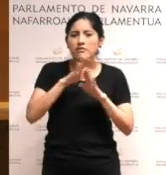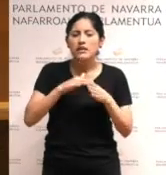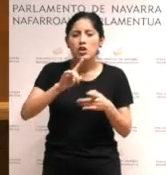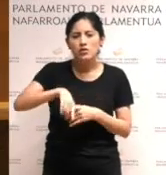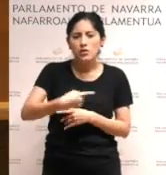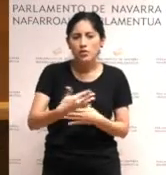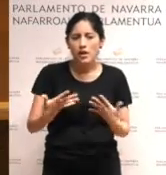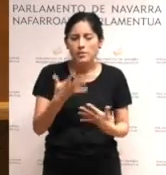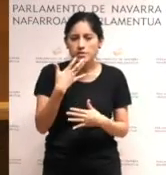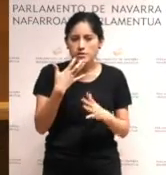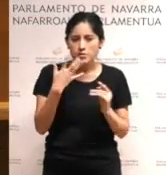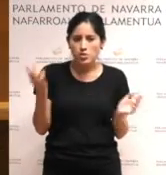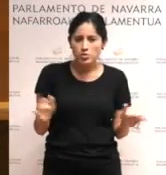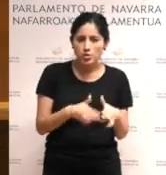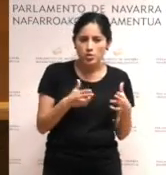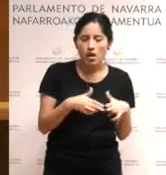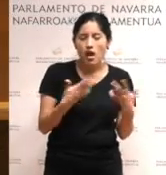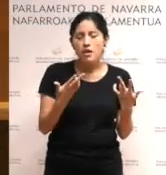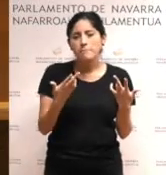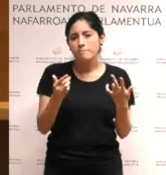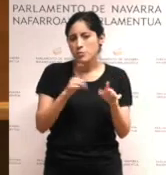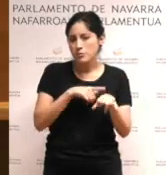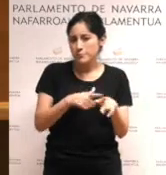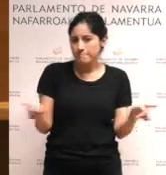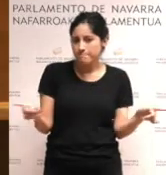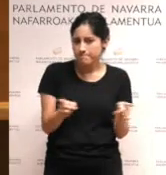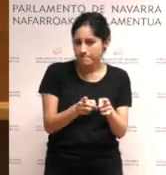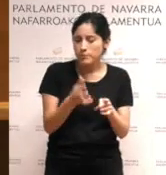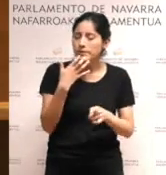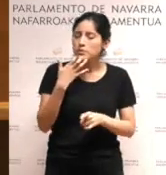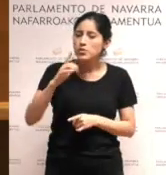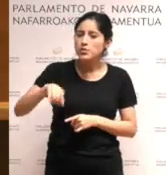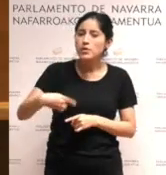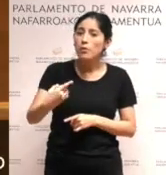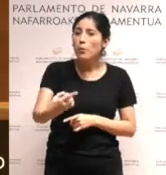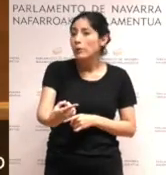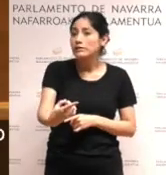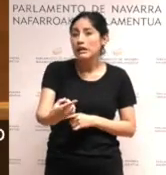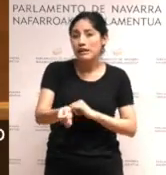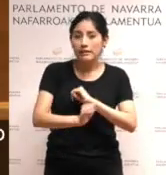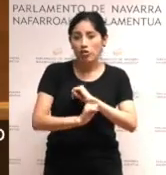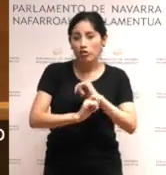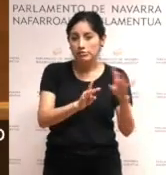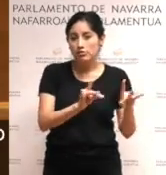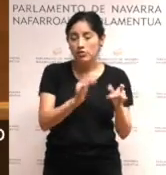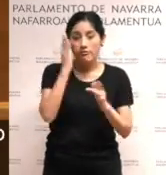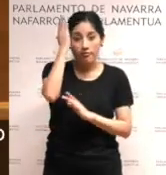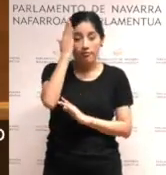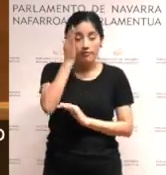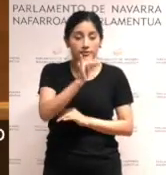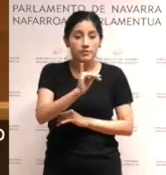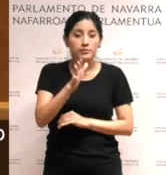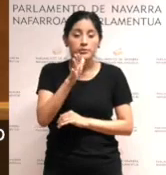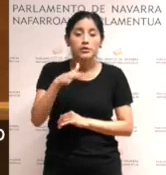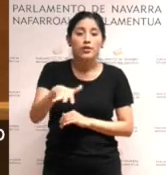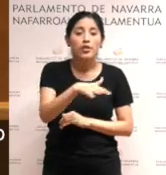sino sociales, en un corto espacio de tiempo. Consecuencias, pues bueno, para la propia estrategia territorial de Navarra, ya que el cierre de centros rurales,